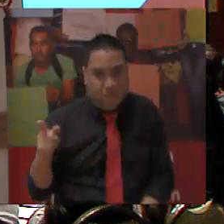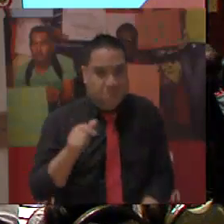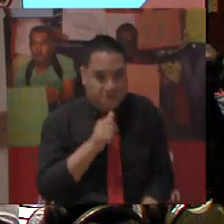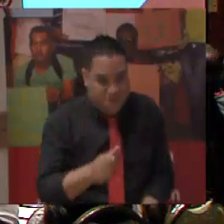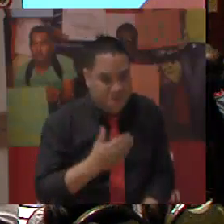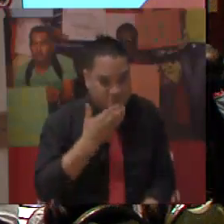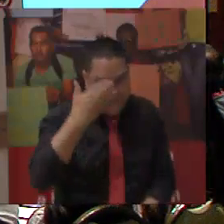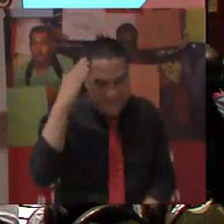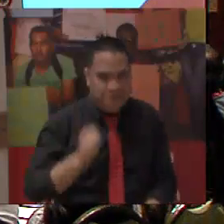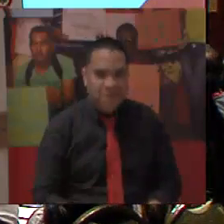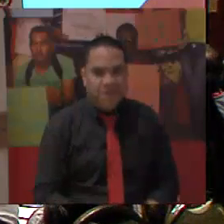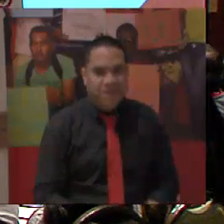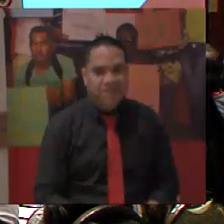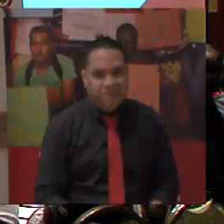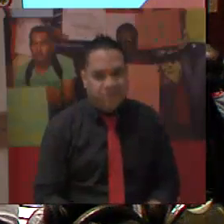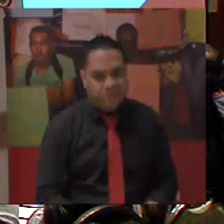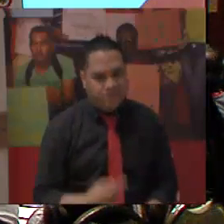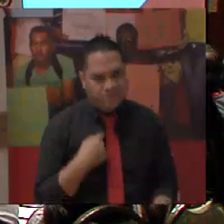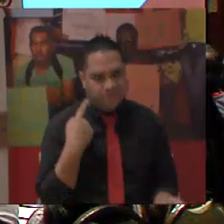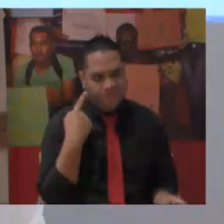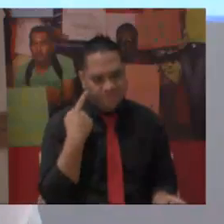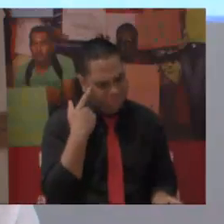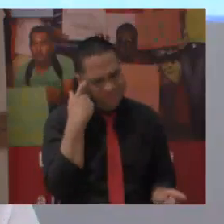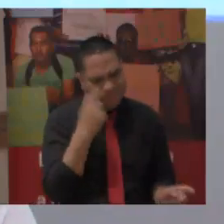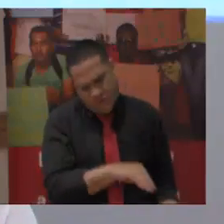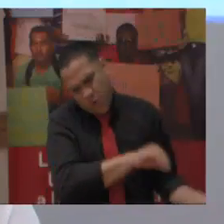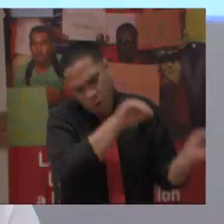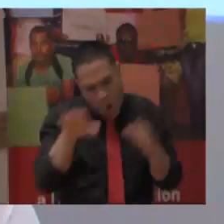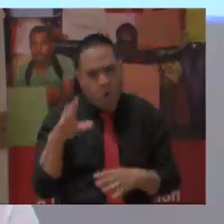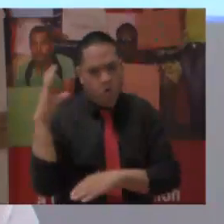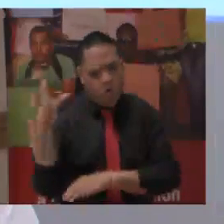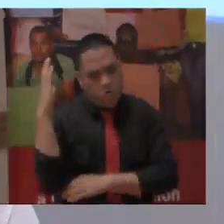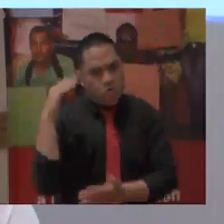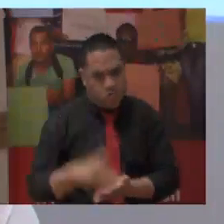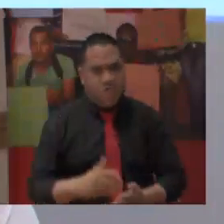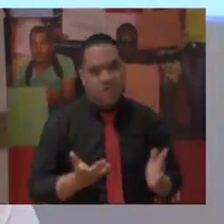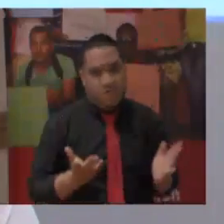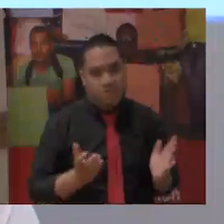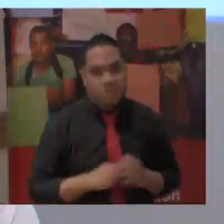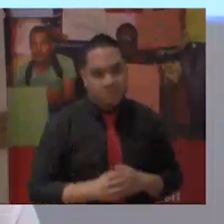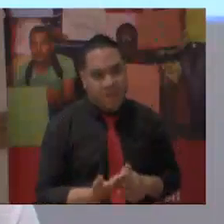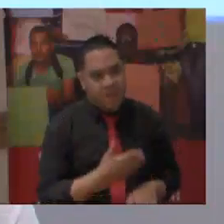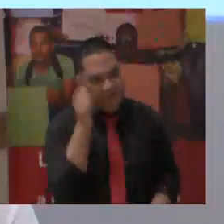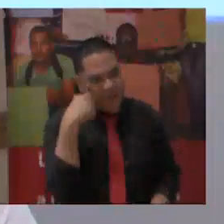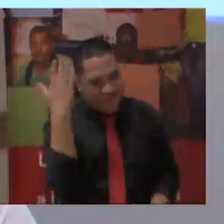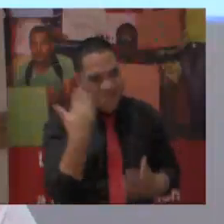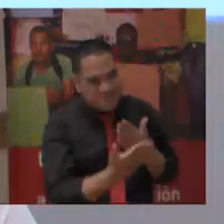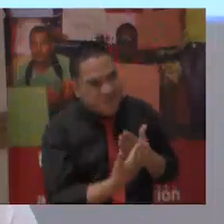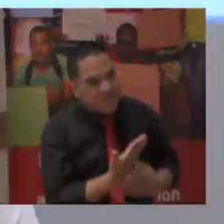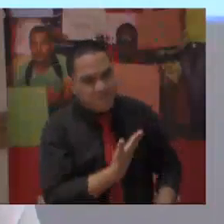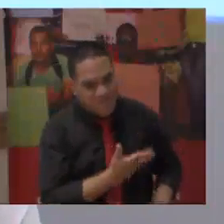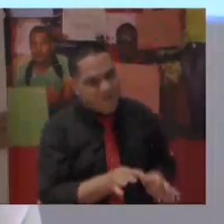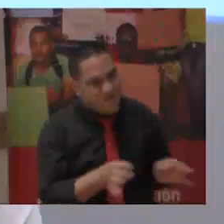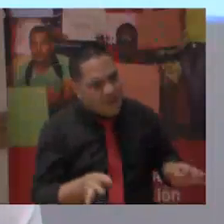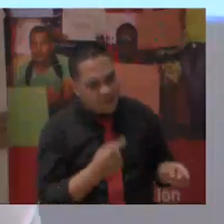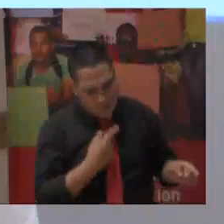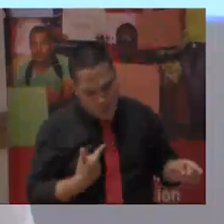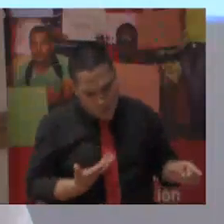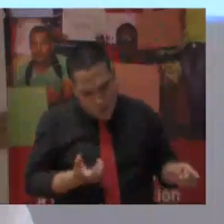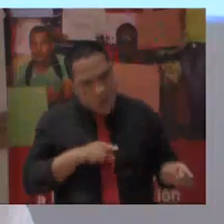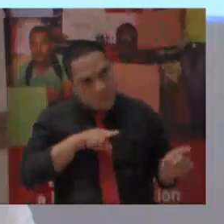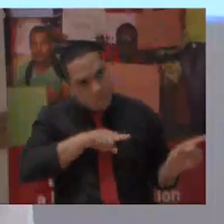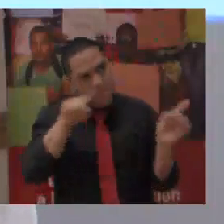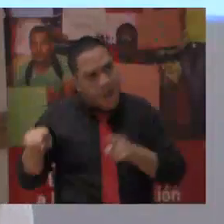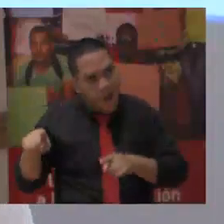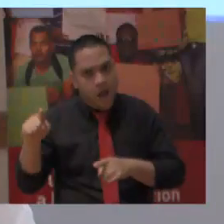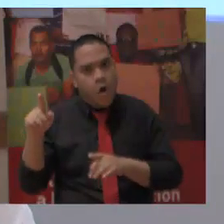tomé la decisión de que yo tengo que volver a mi país y tengo que hacer lo que me dijo mi mamá. Tuve la fortuna, pues